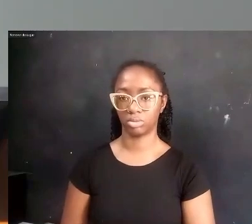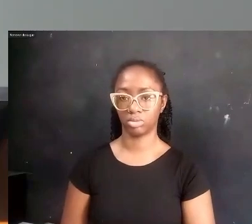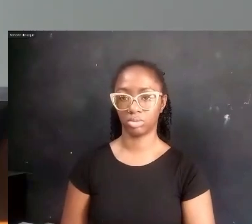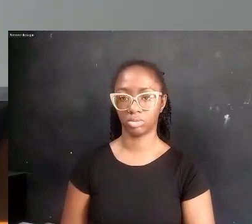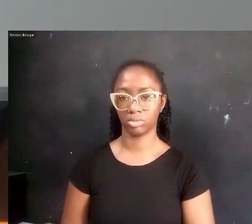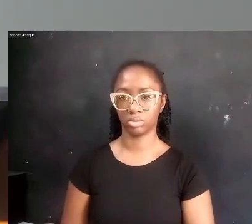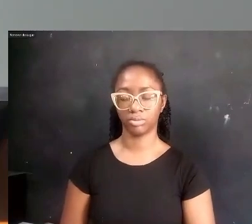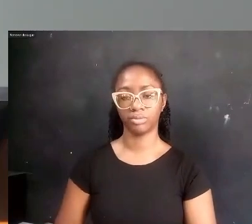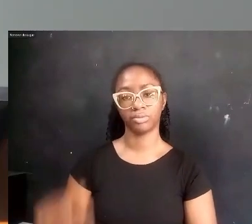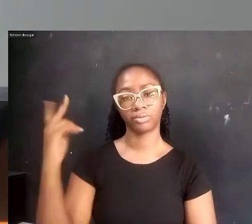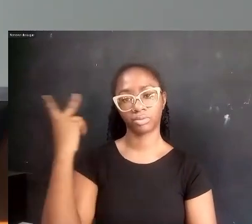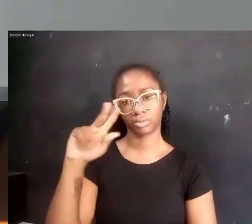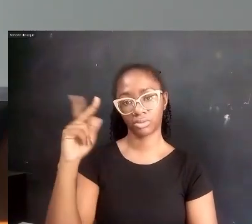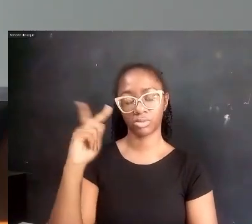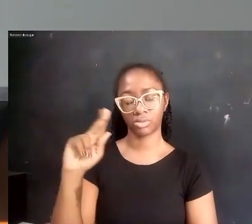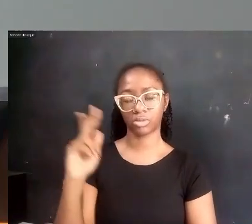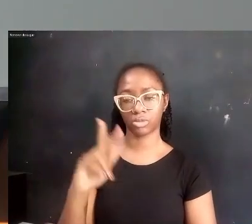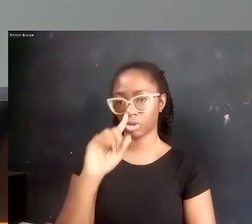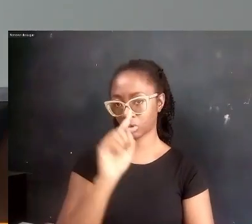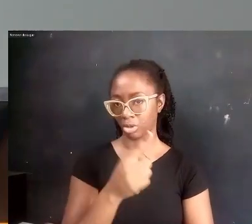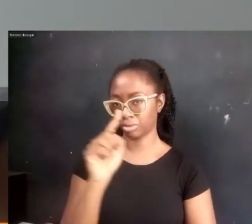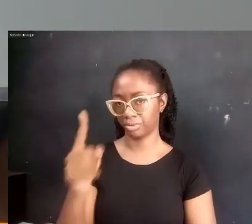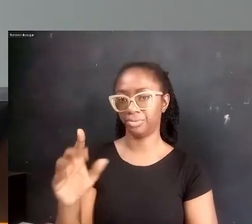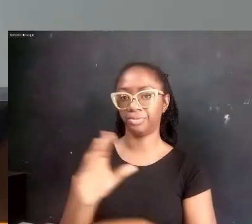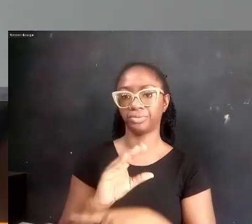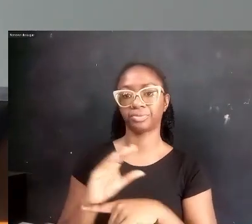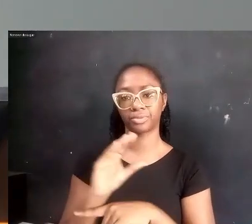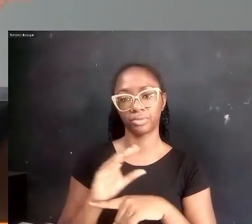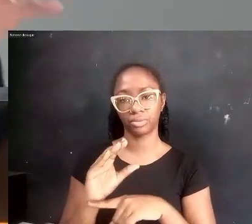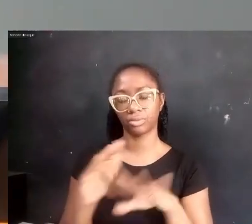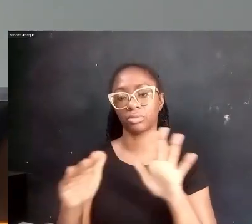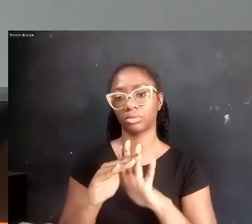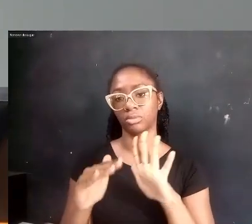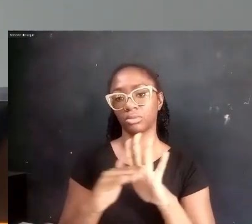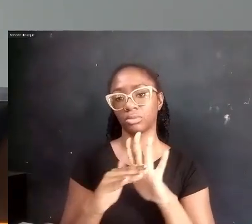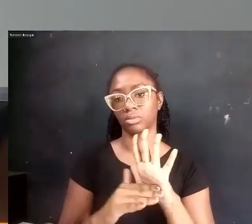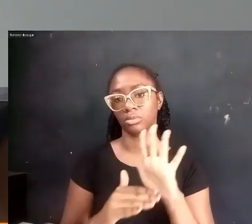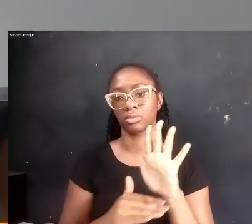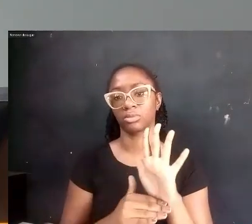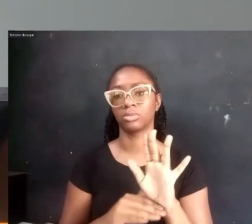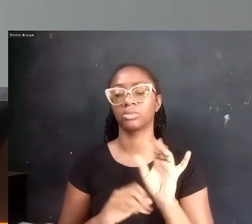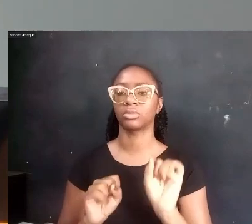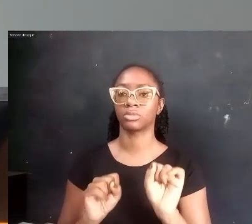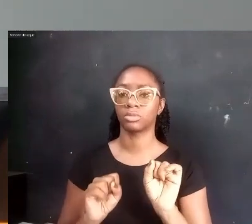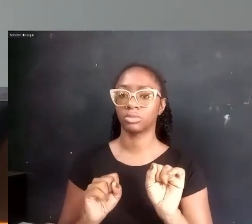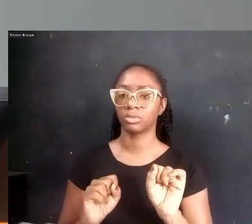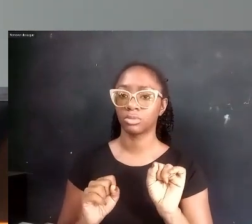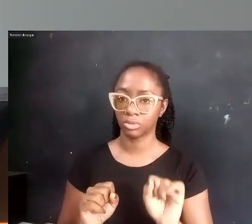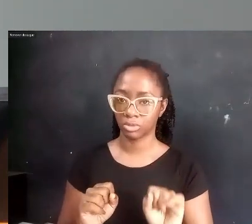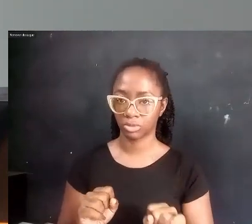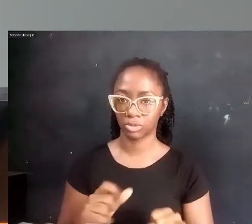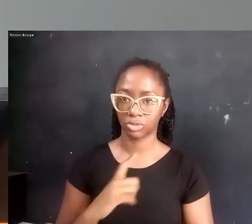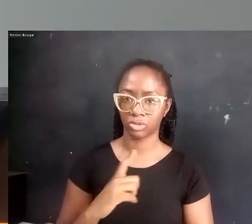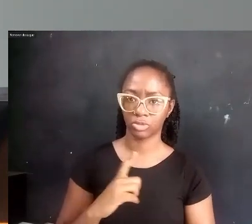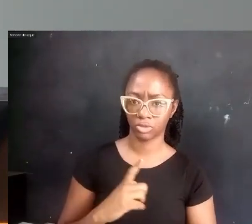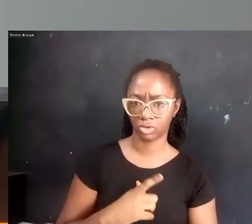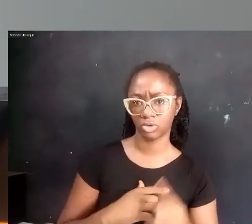de las doctrinas constitucionales se opone frecuentemente a Paine y a Burke. Paine